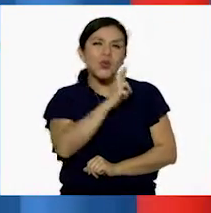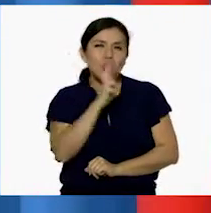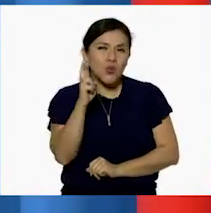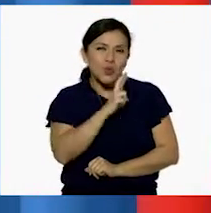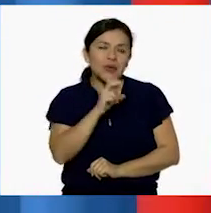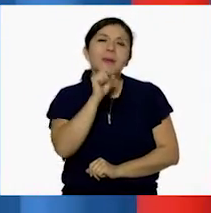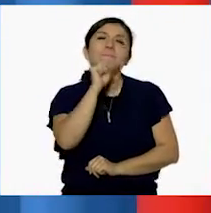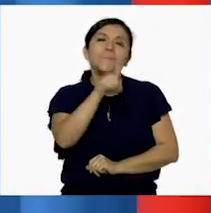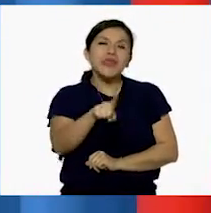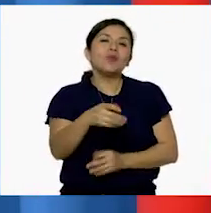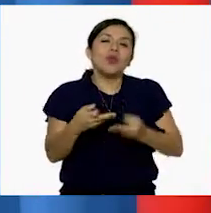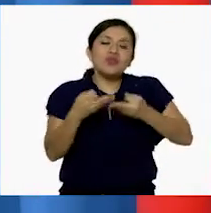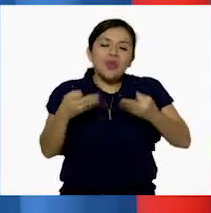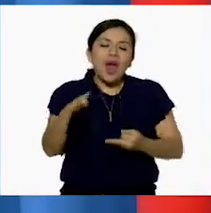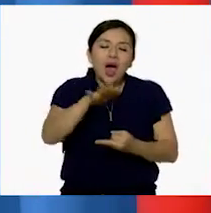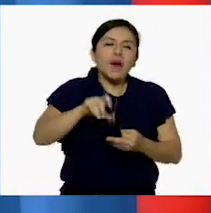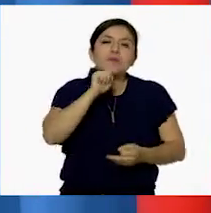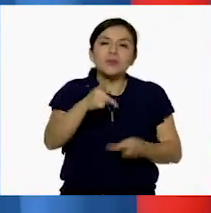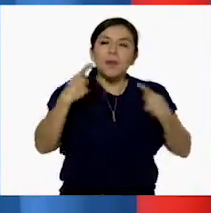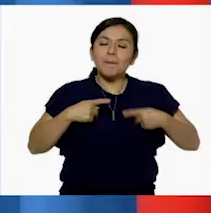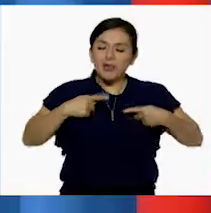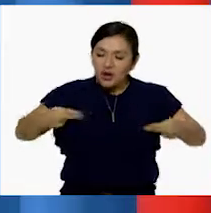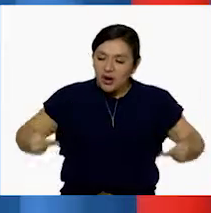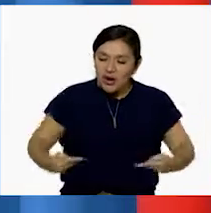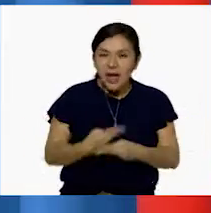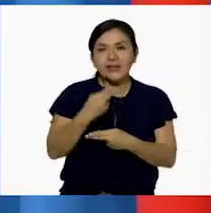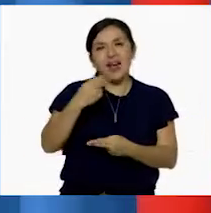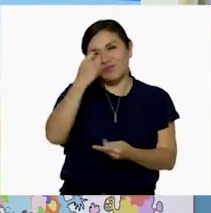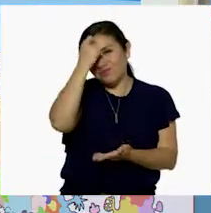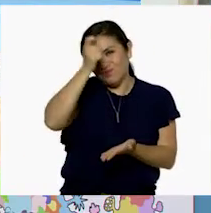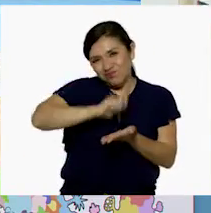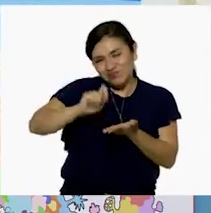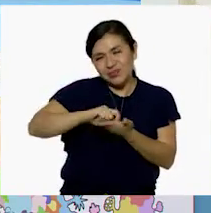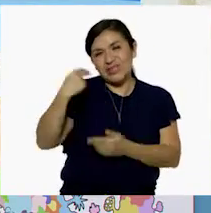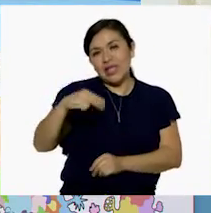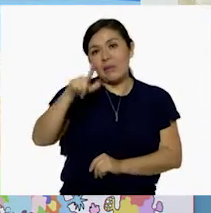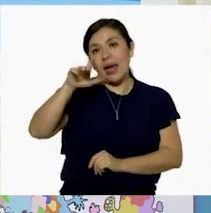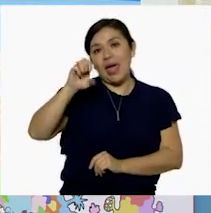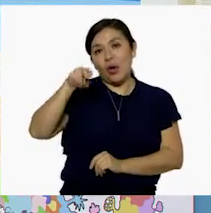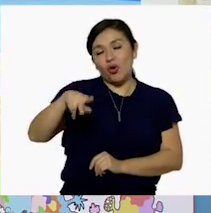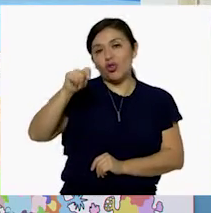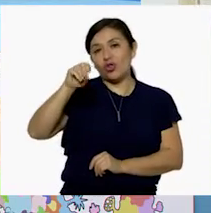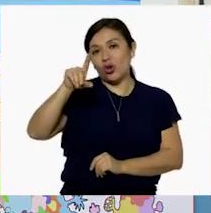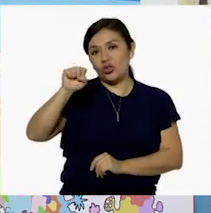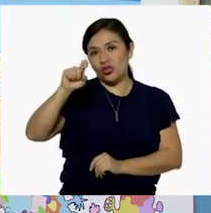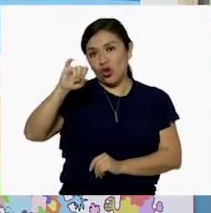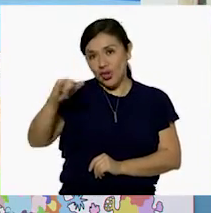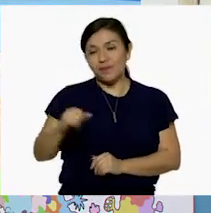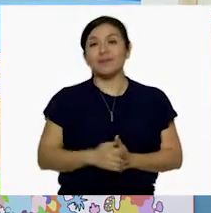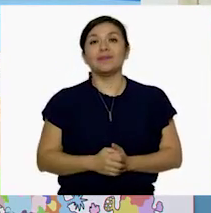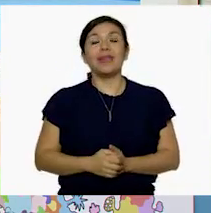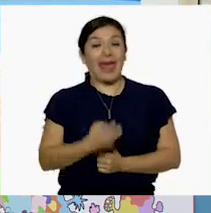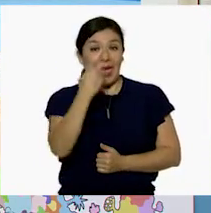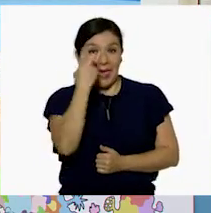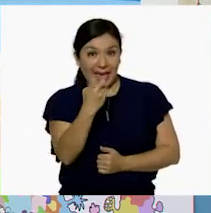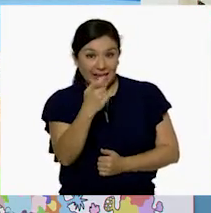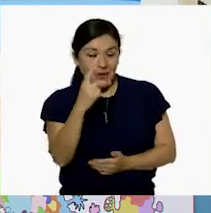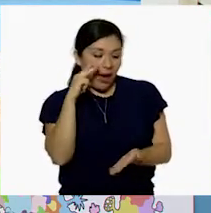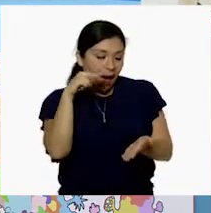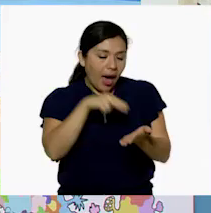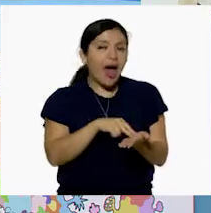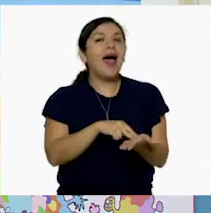la misma tierra en la que nació su autor, León Tolstoy. Ay, sí es, María. Con este texto nos